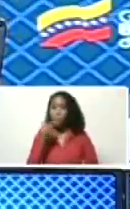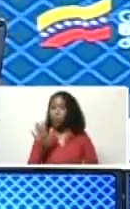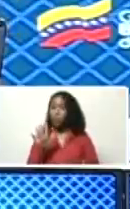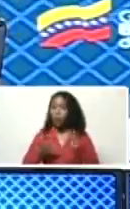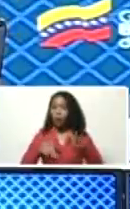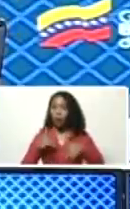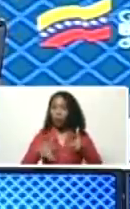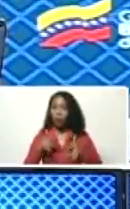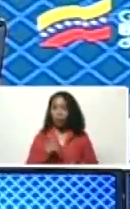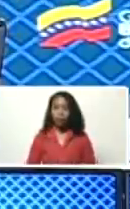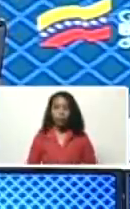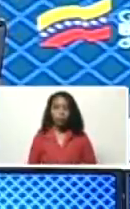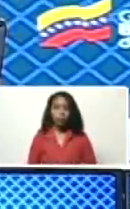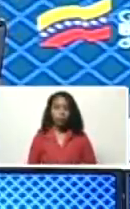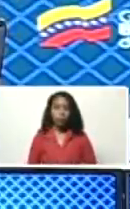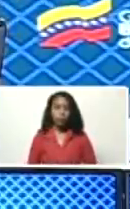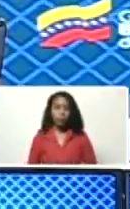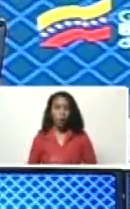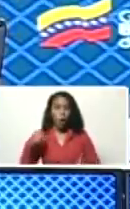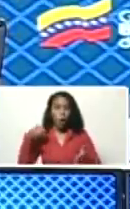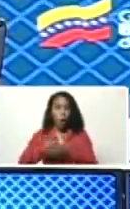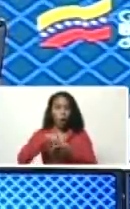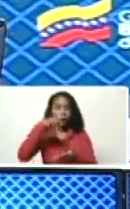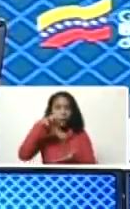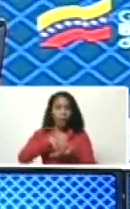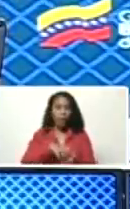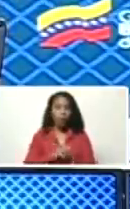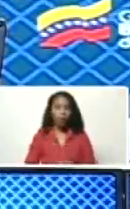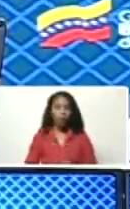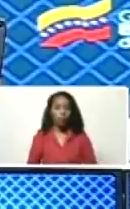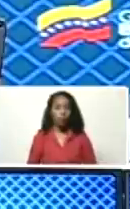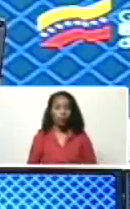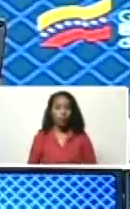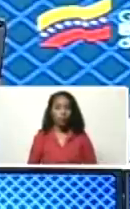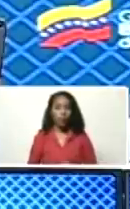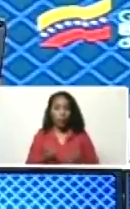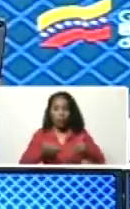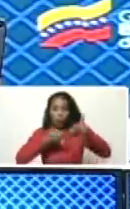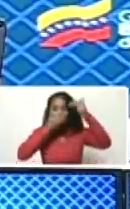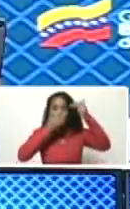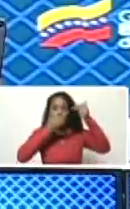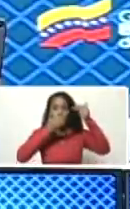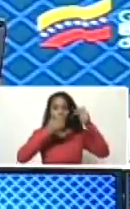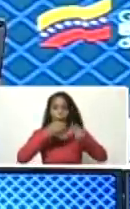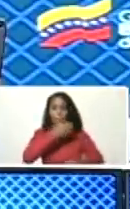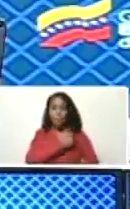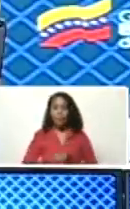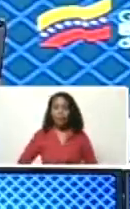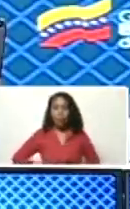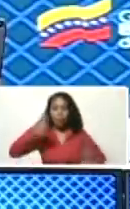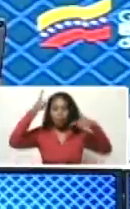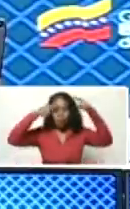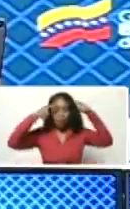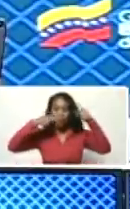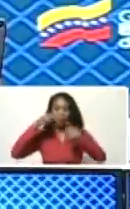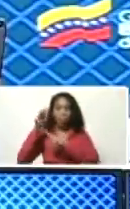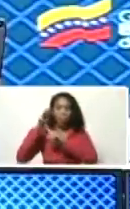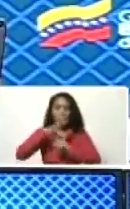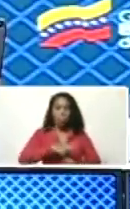acto, golpe de Estado, secuestrar al presidente Chávez,